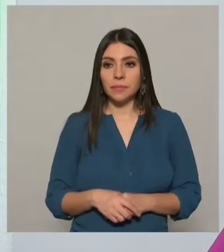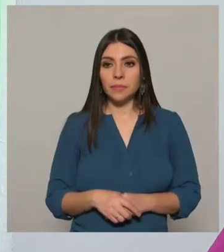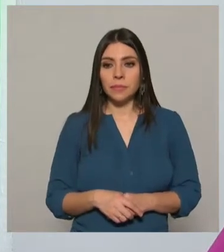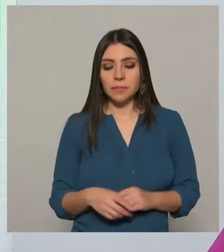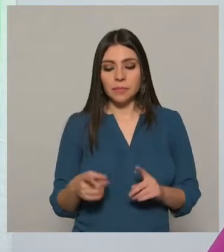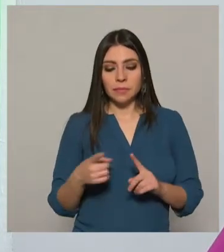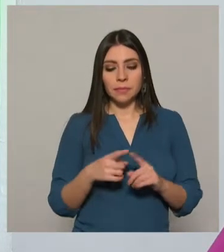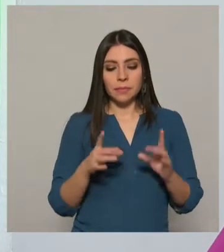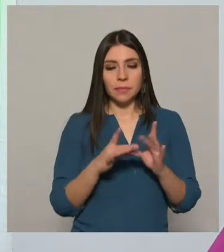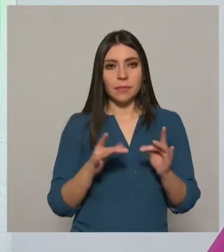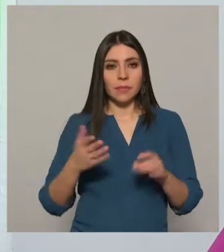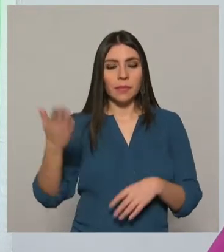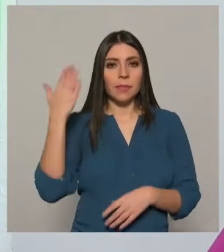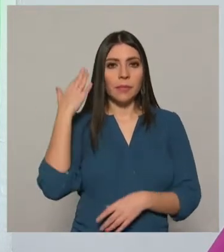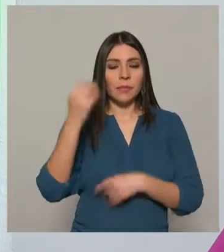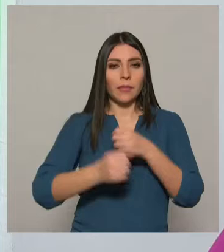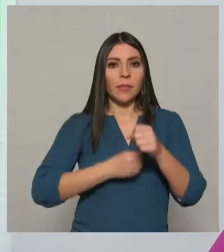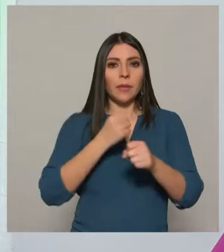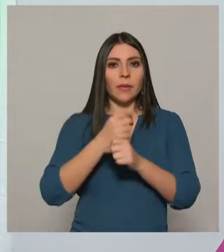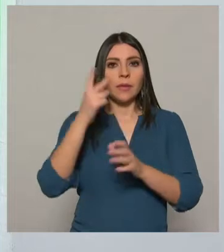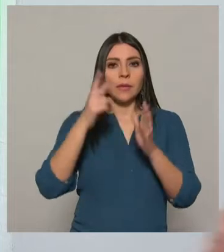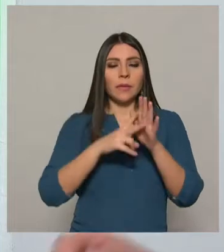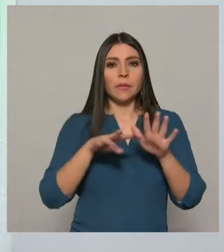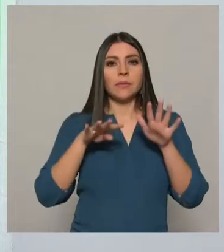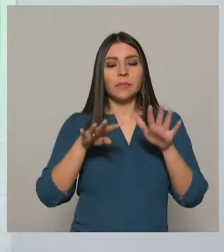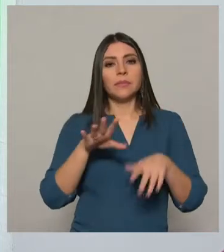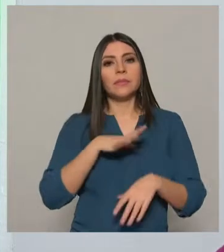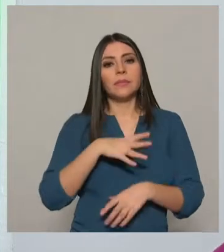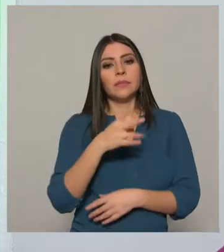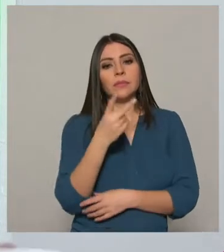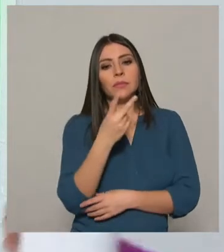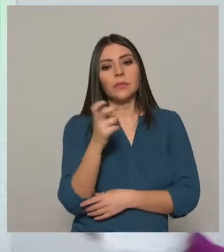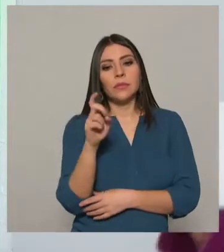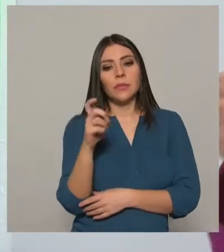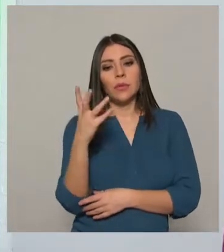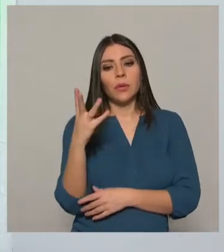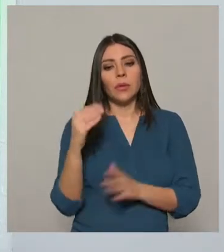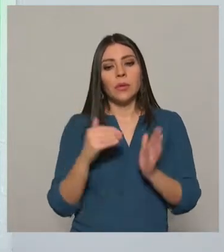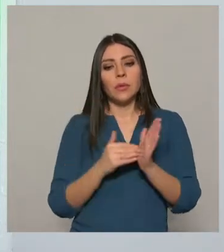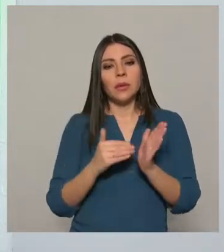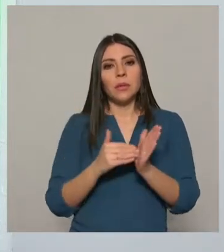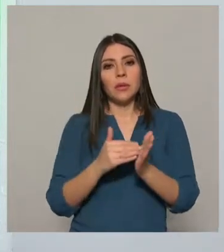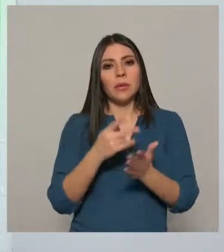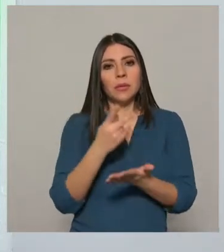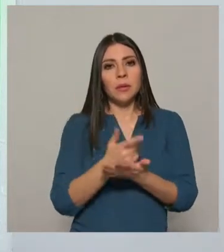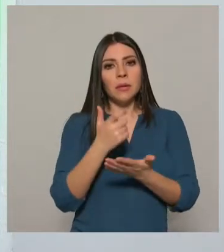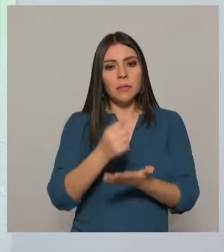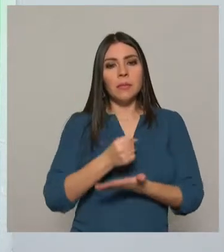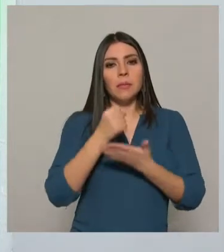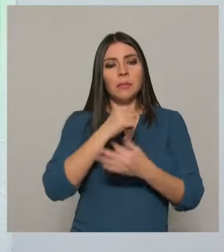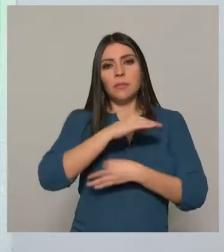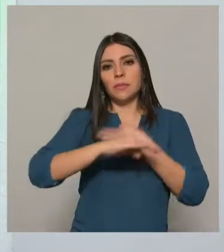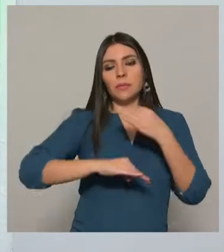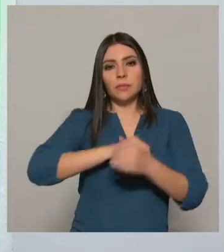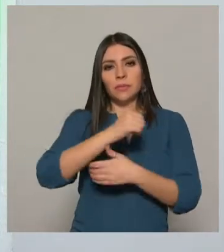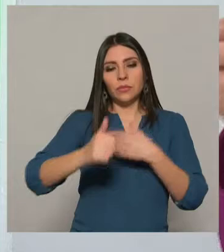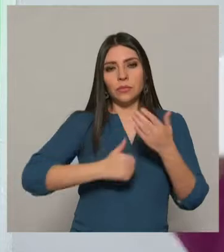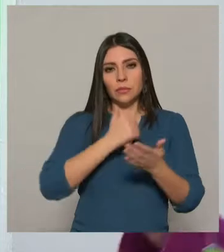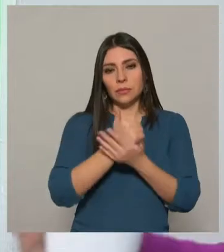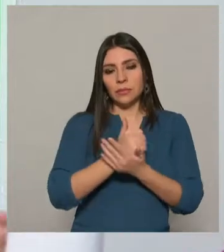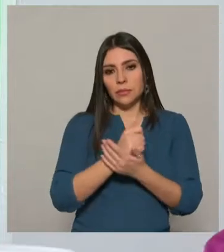hubo un presupuesto histórico de 234,000 millones de pesos para toda la ciudad y para las